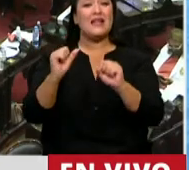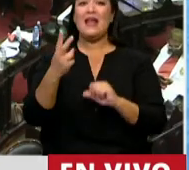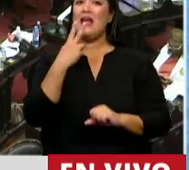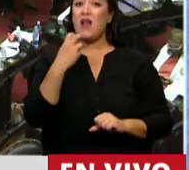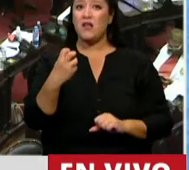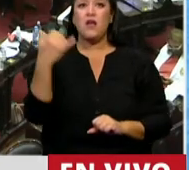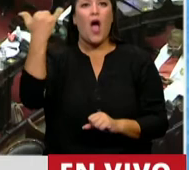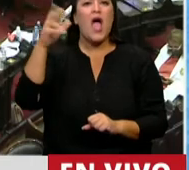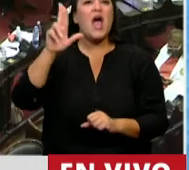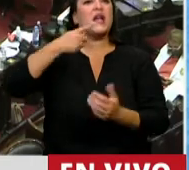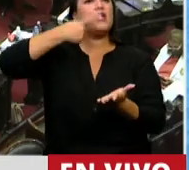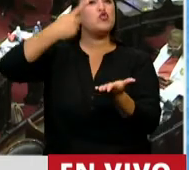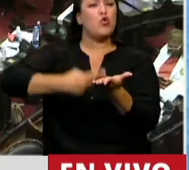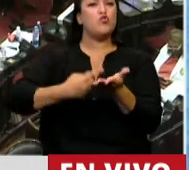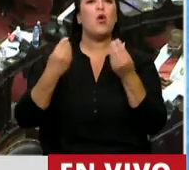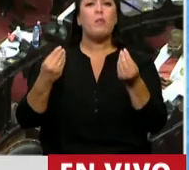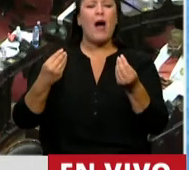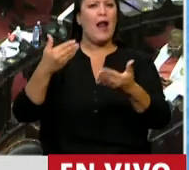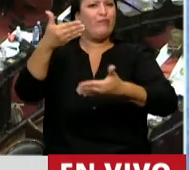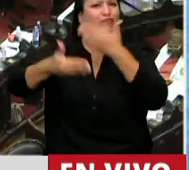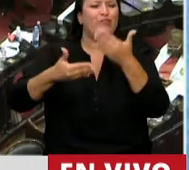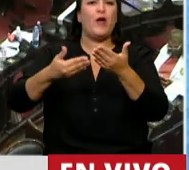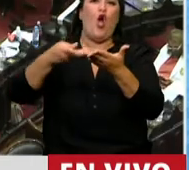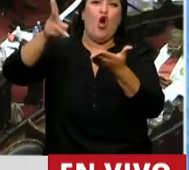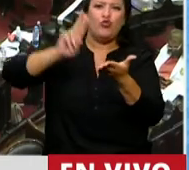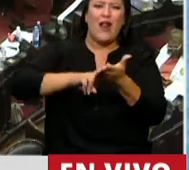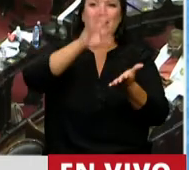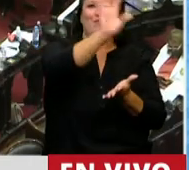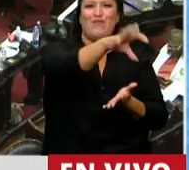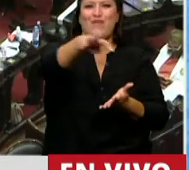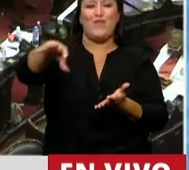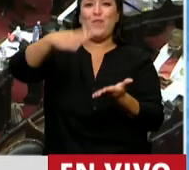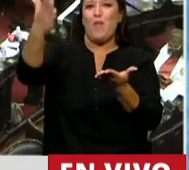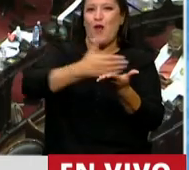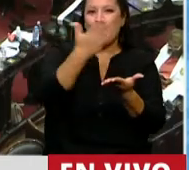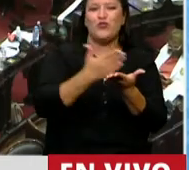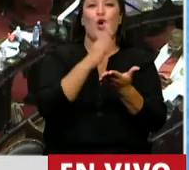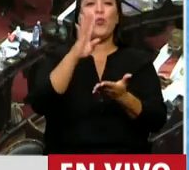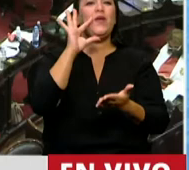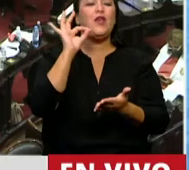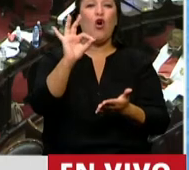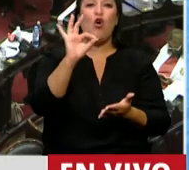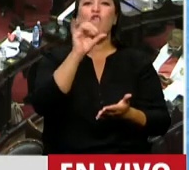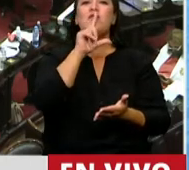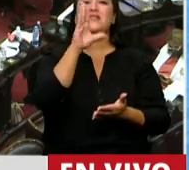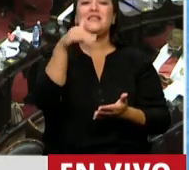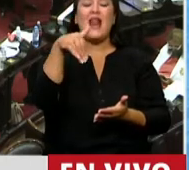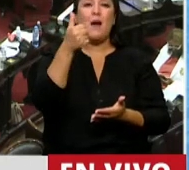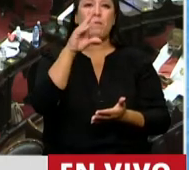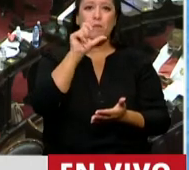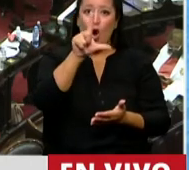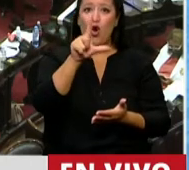resolución para poner nuevamente en marcha plantas de producción de bioetanol que estaban literalmente